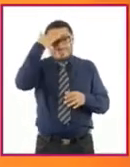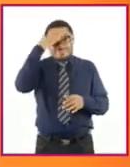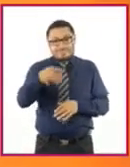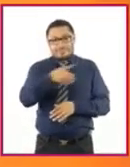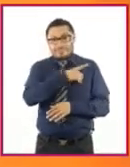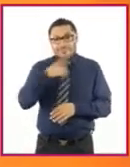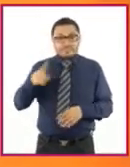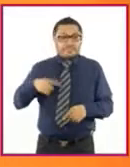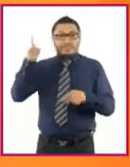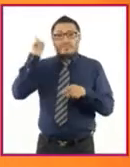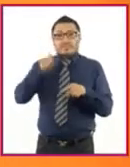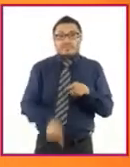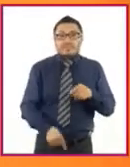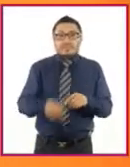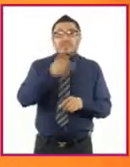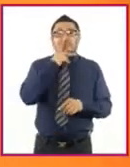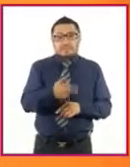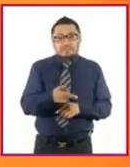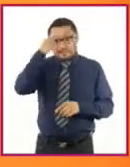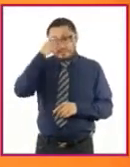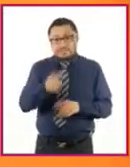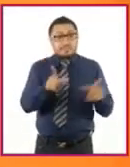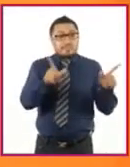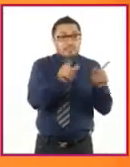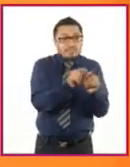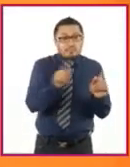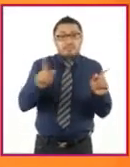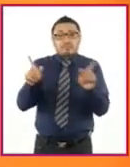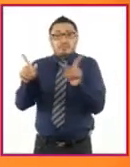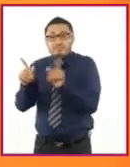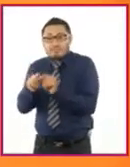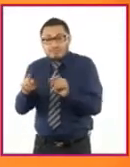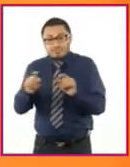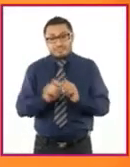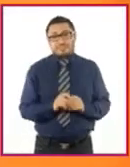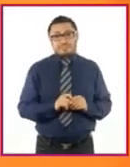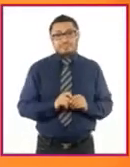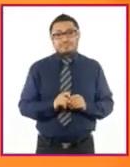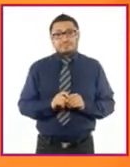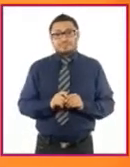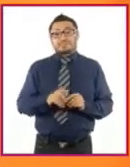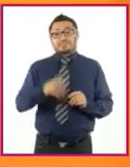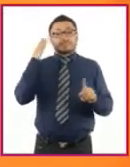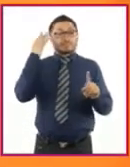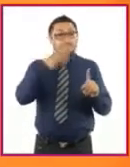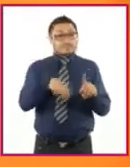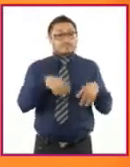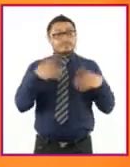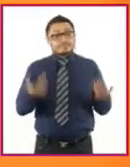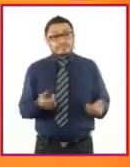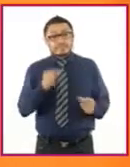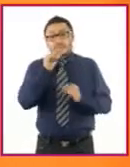eliminar términos para simplificar la ecuación, con el fin de ir